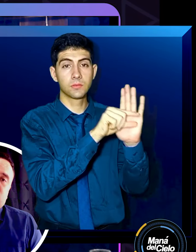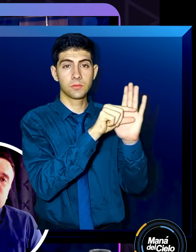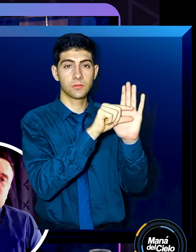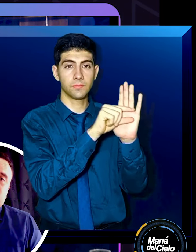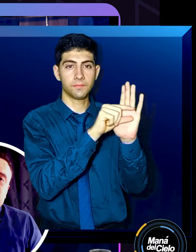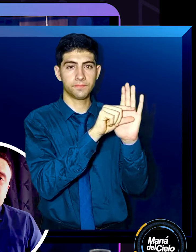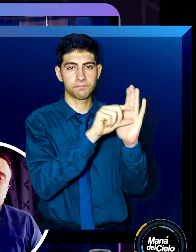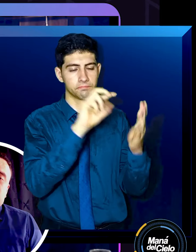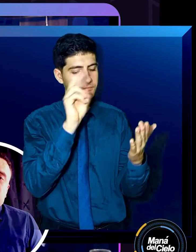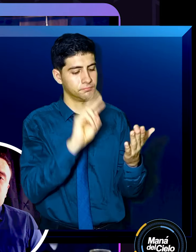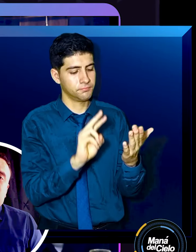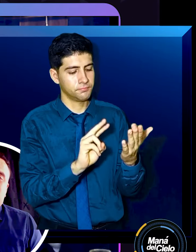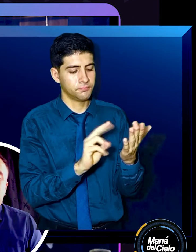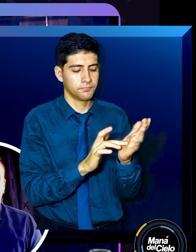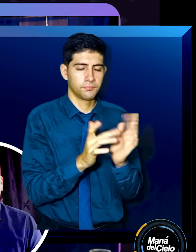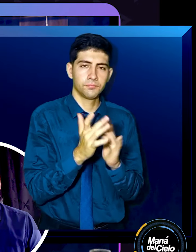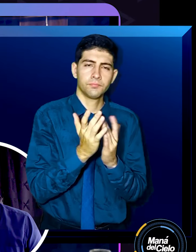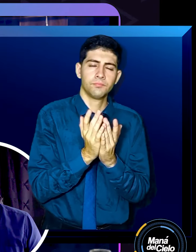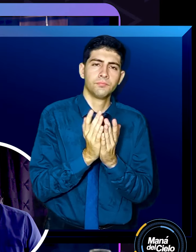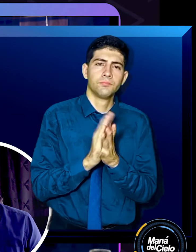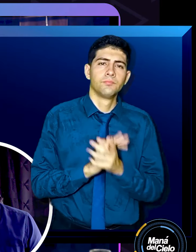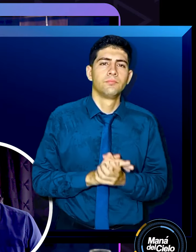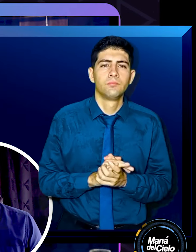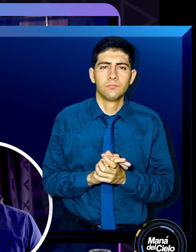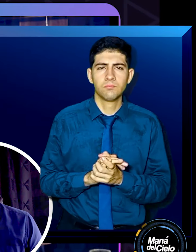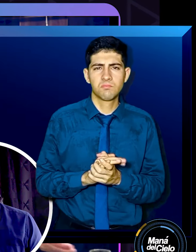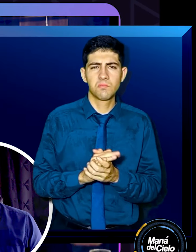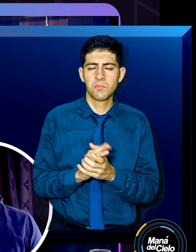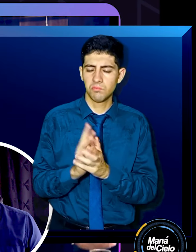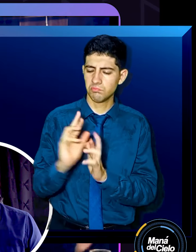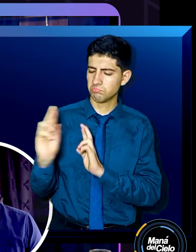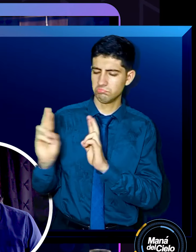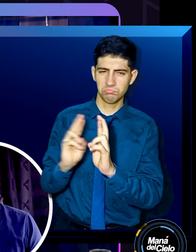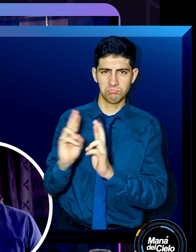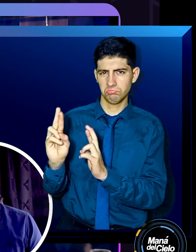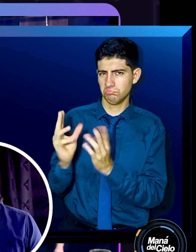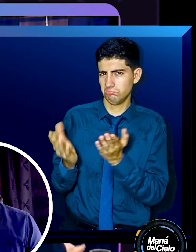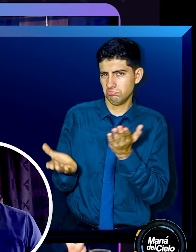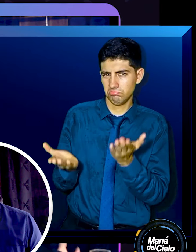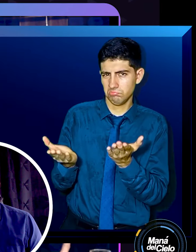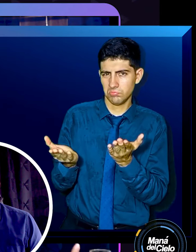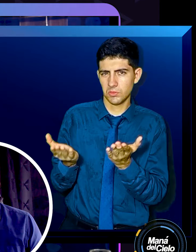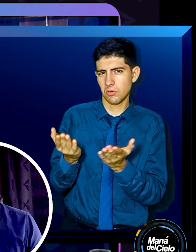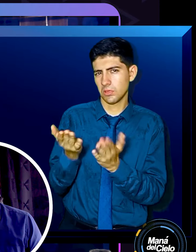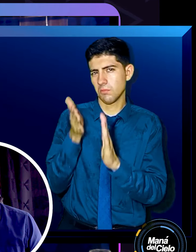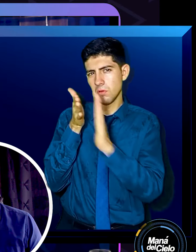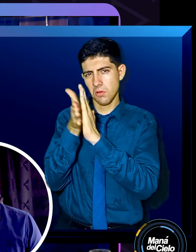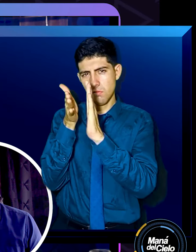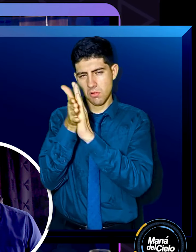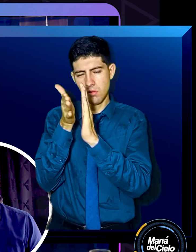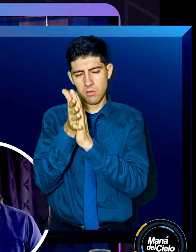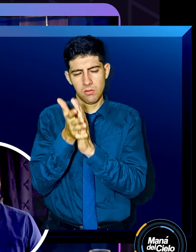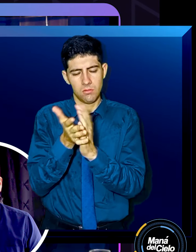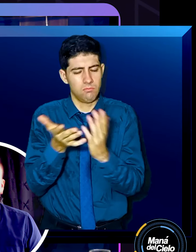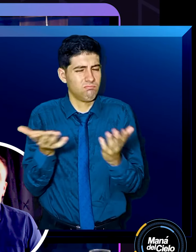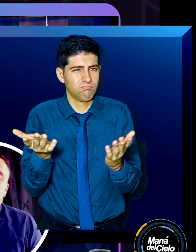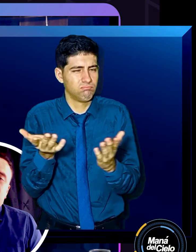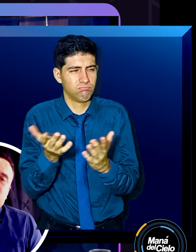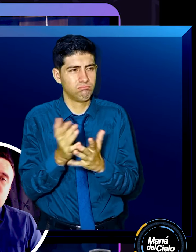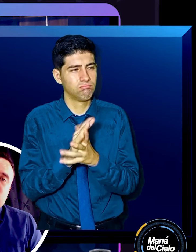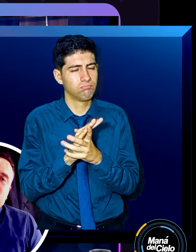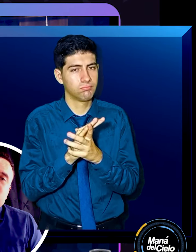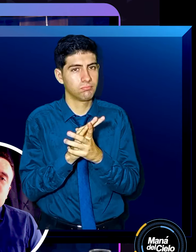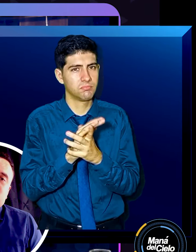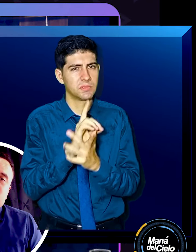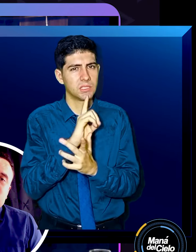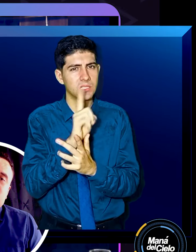Este versículo que hemos leído, pues no parece que tuviera nada que ver con lo que estamos hablando, pero sí tiene. Porque